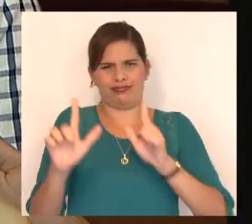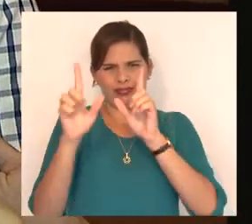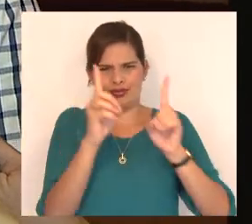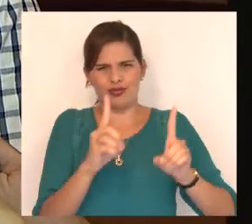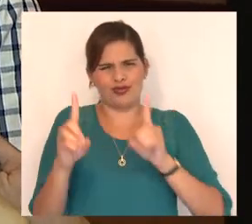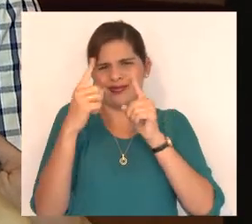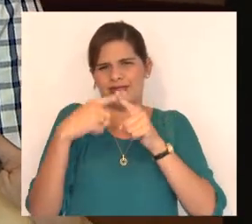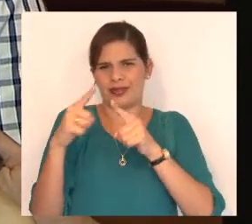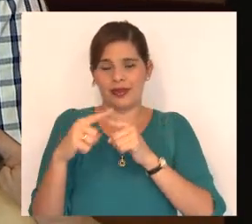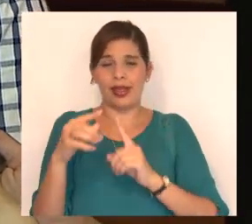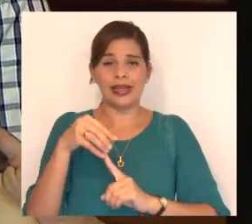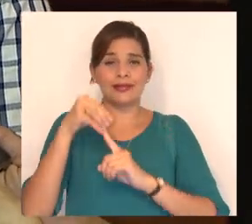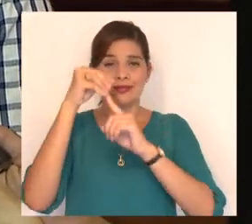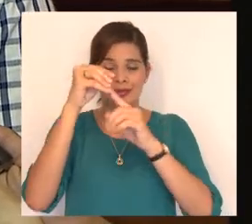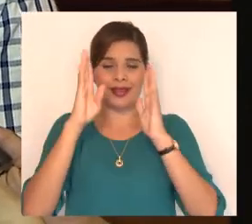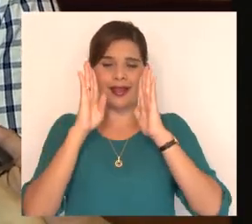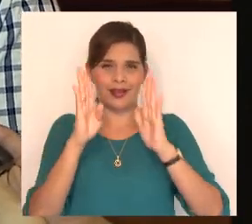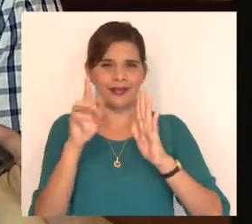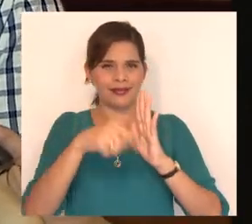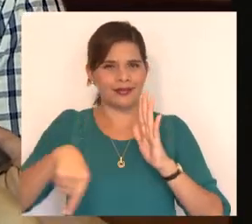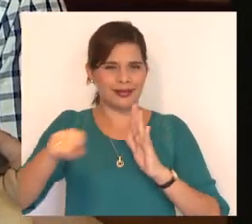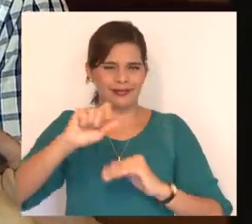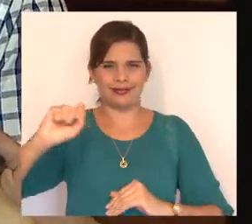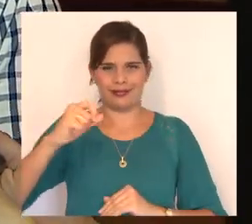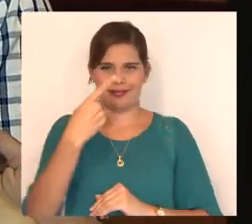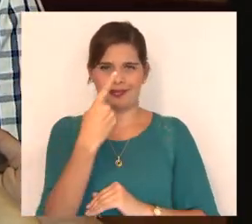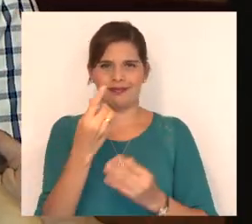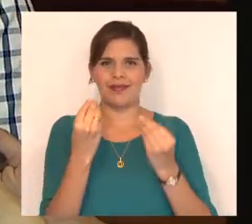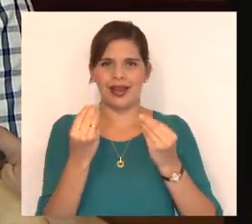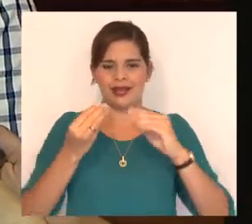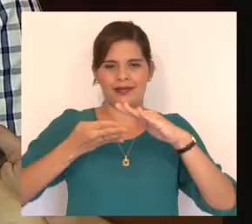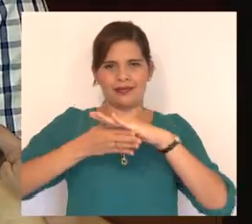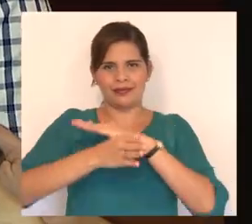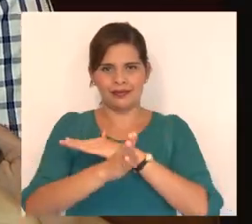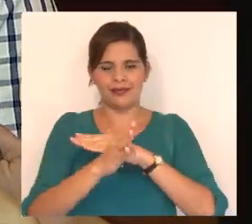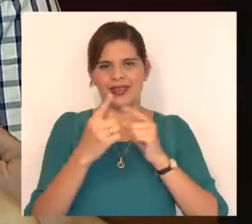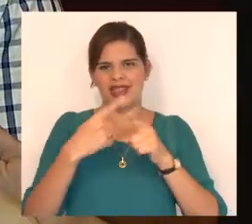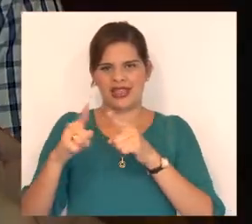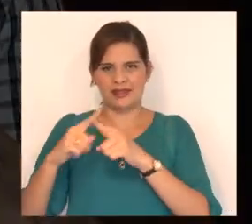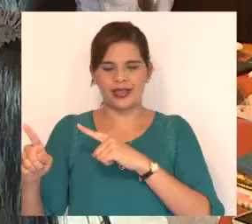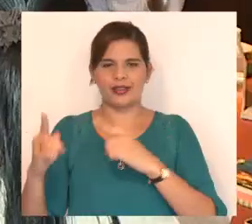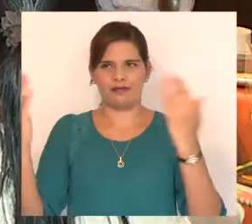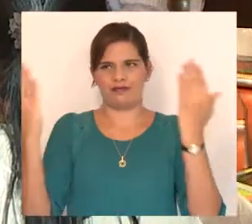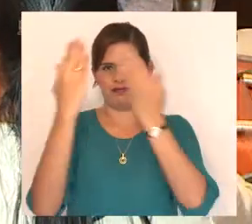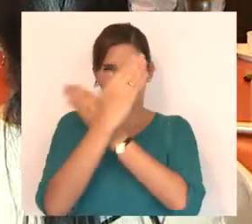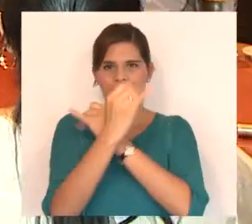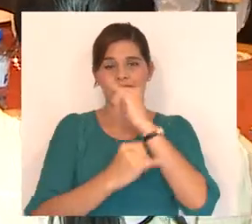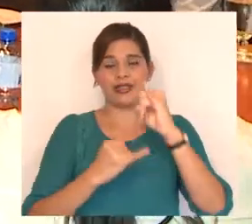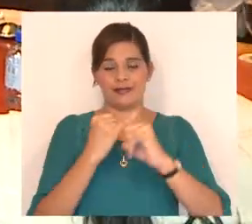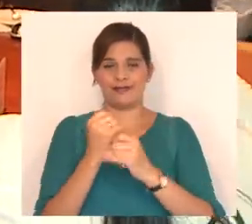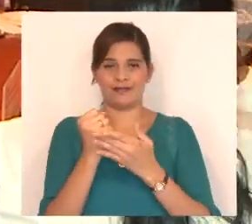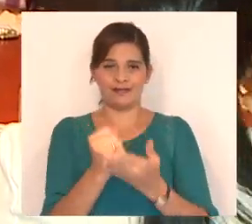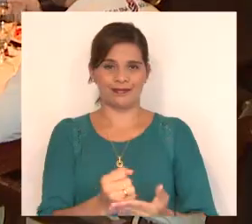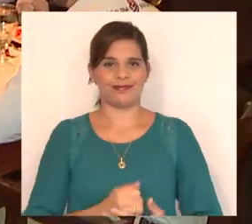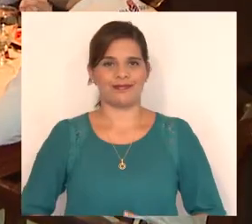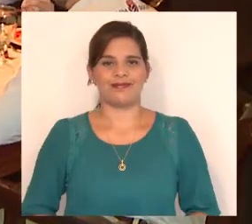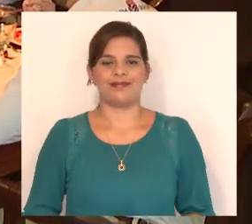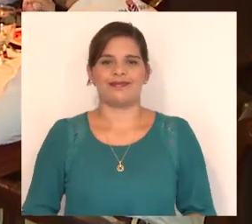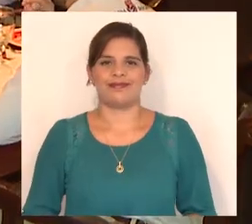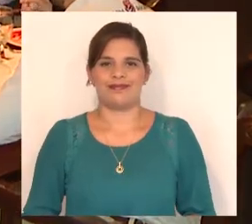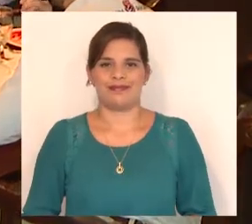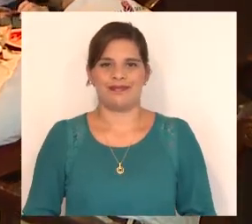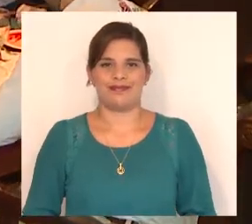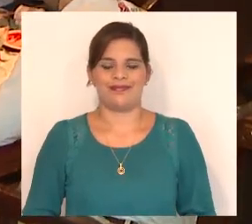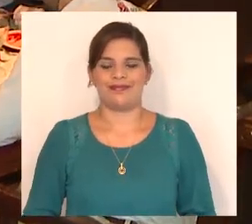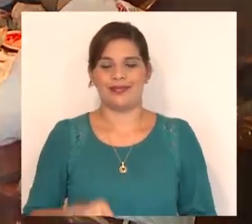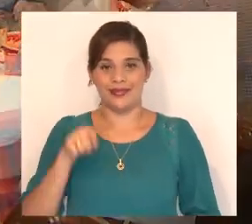un programa especial, digamos, de prioritario para el acceso a los programas de relevo generacional. Esta iniciativa, presentada por nuestro